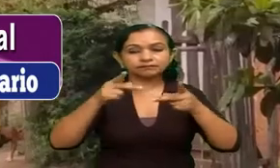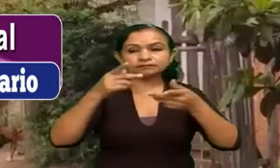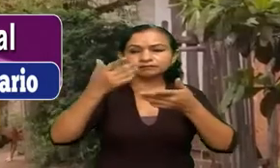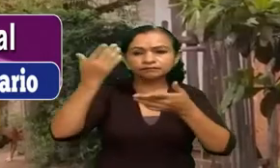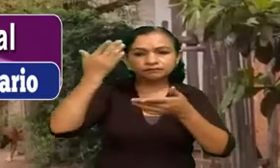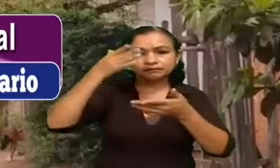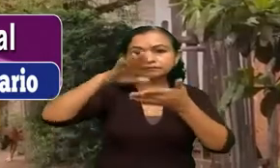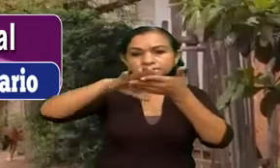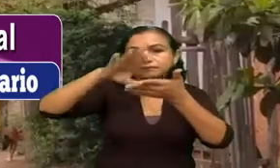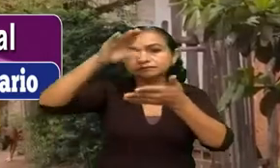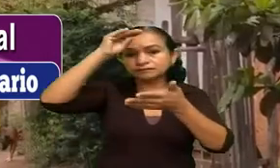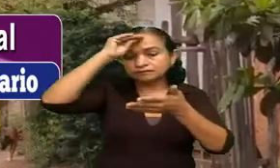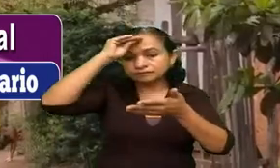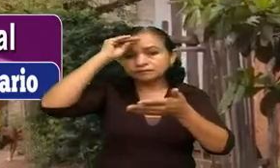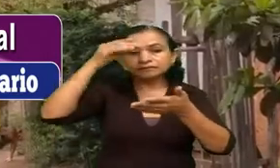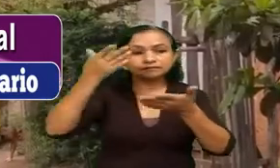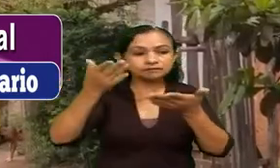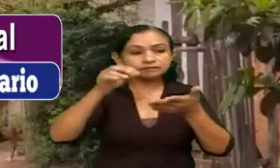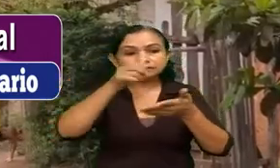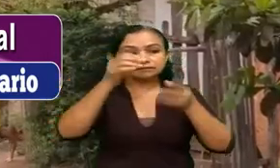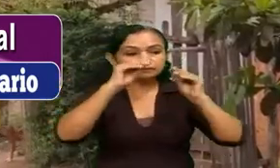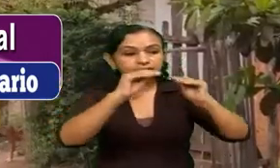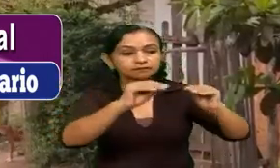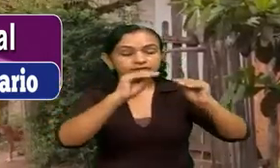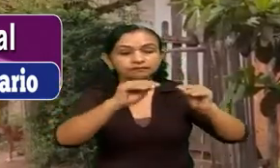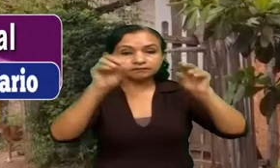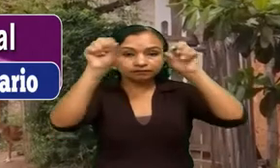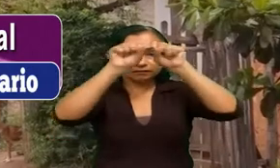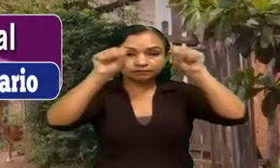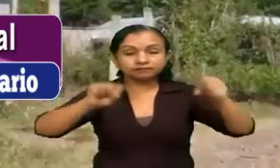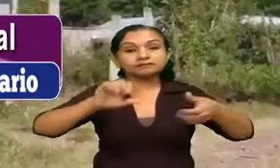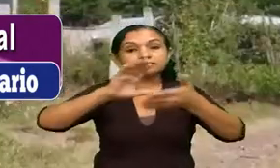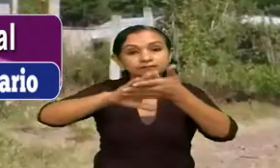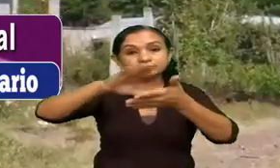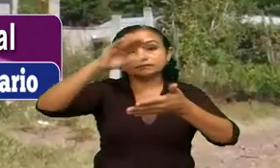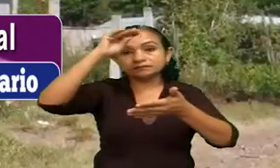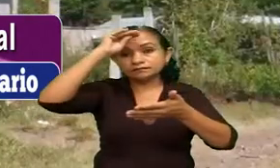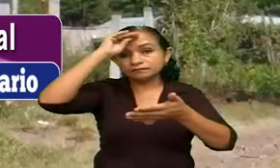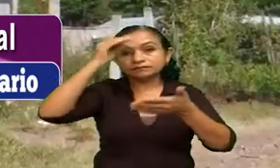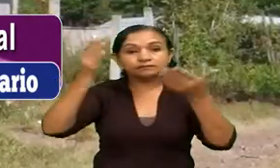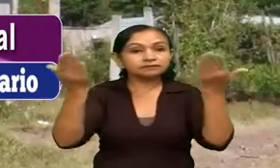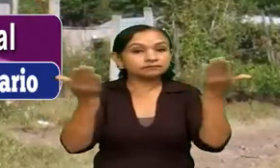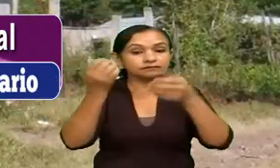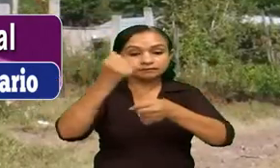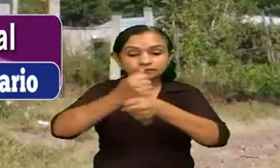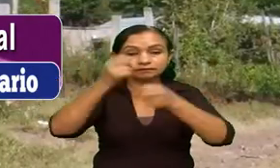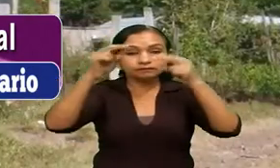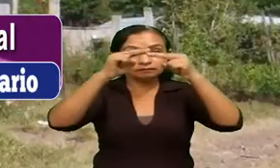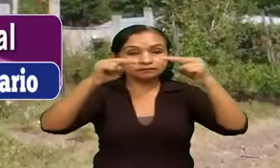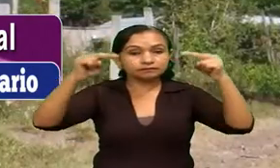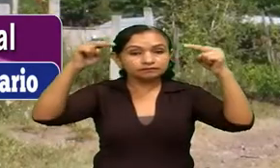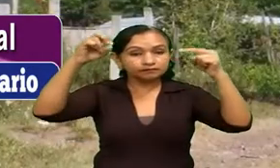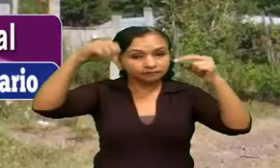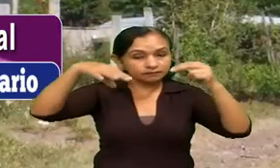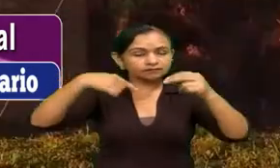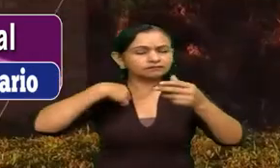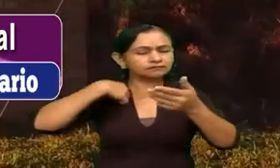porque también se les ha certificado, se les capacita. Entonces, yo recuerdo que